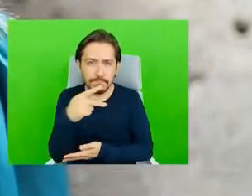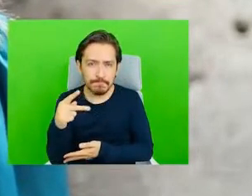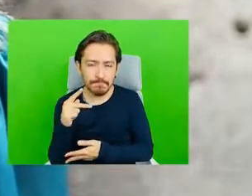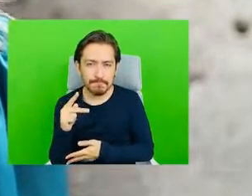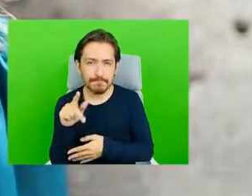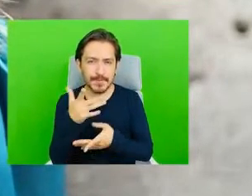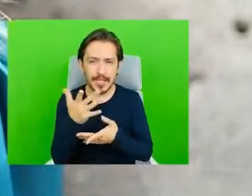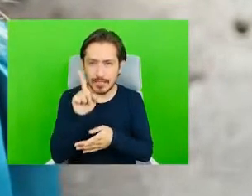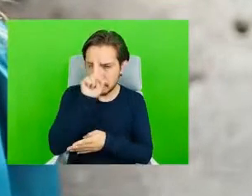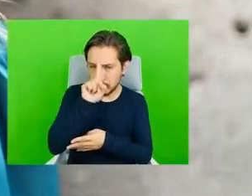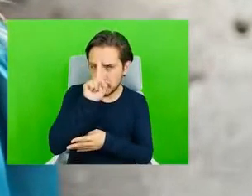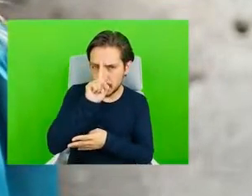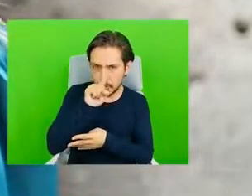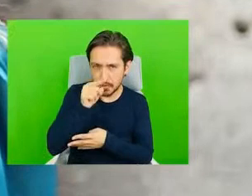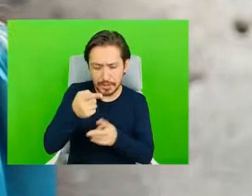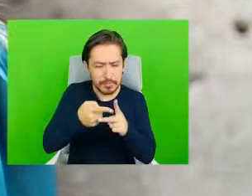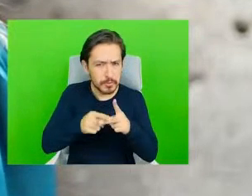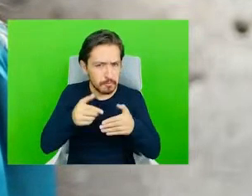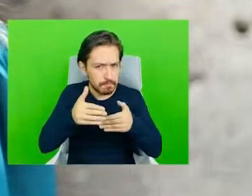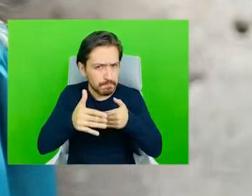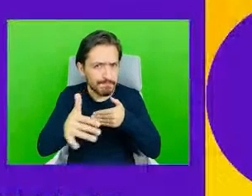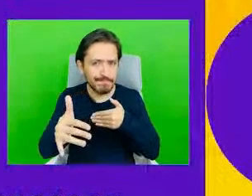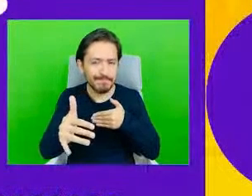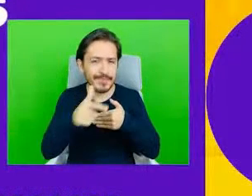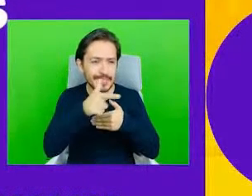su colaboración en Innovación para la Cultura.